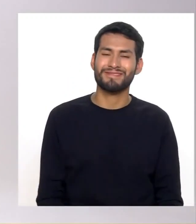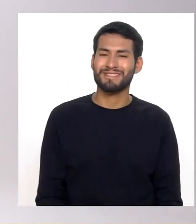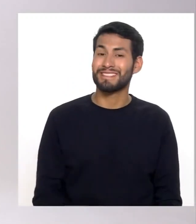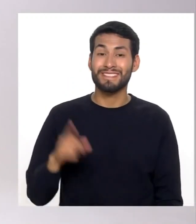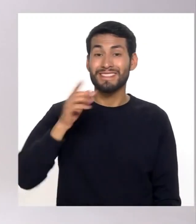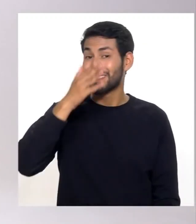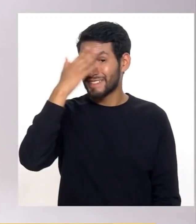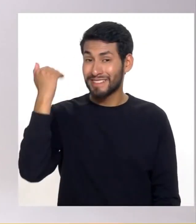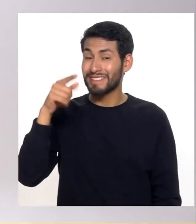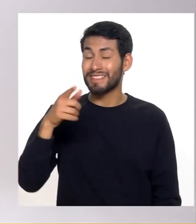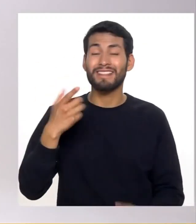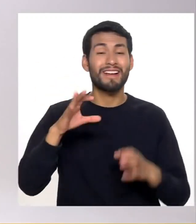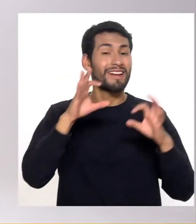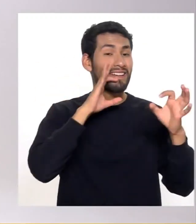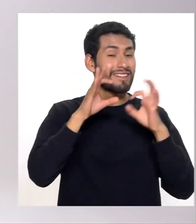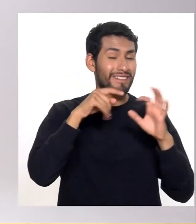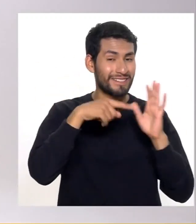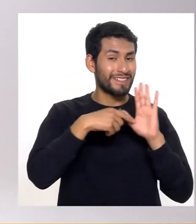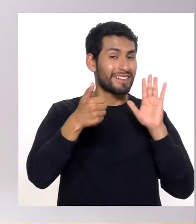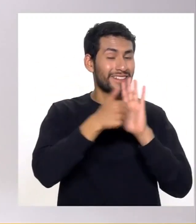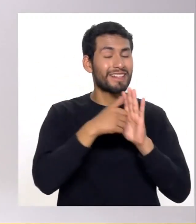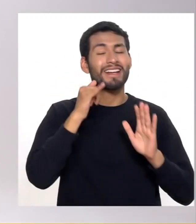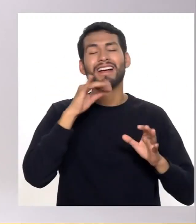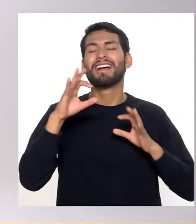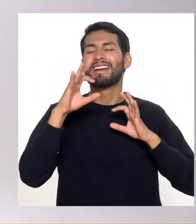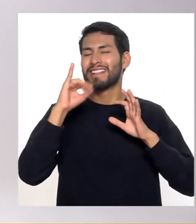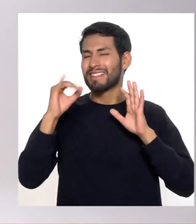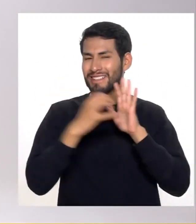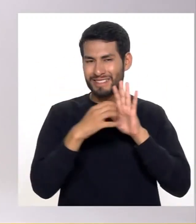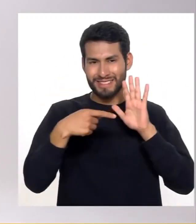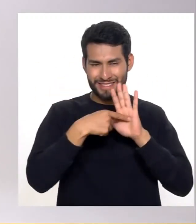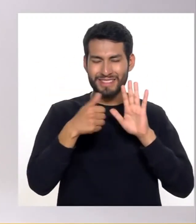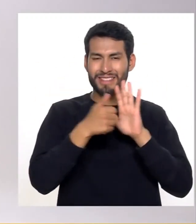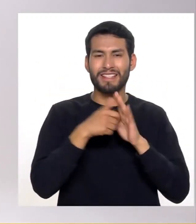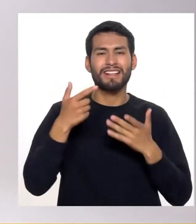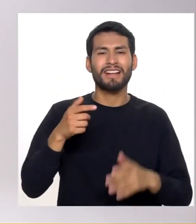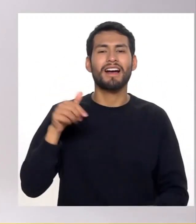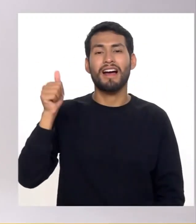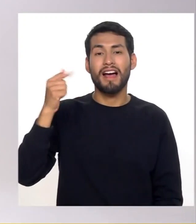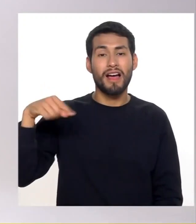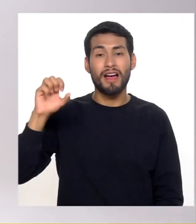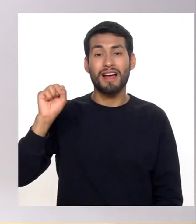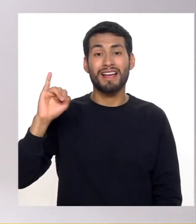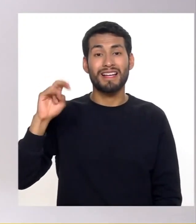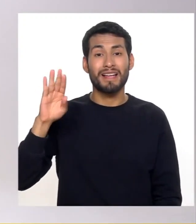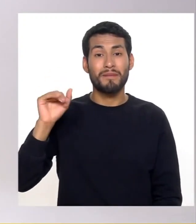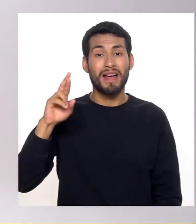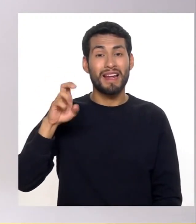sinbarreras@irtp.gob.pe. Y no olviden seguirnos también en Facebook e Instagram. Nos van a encontrar como